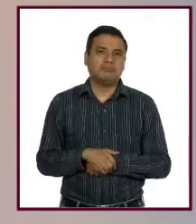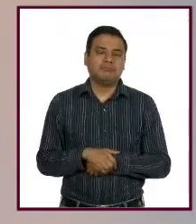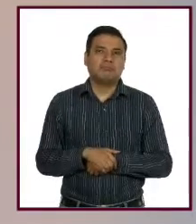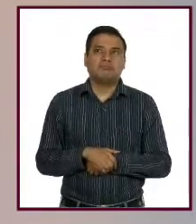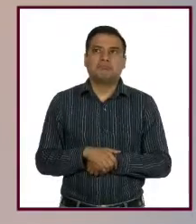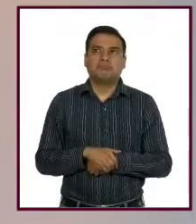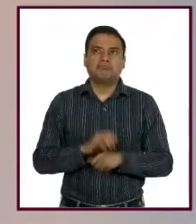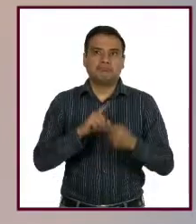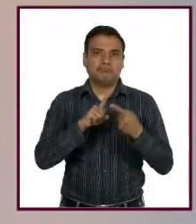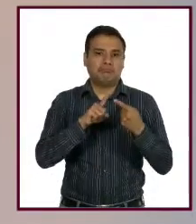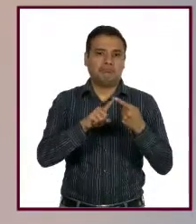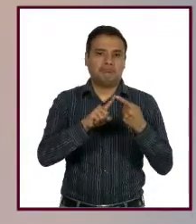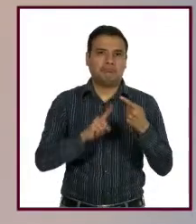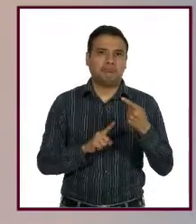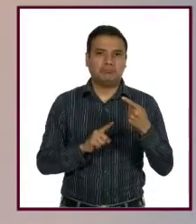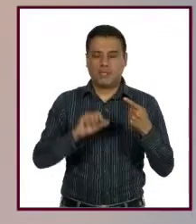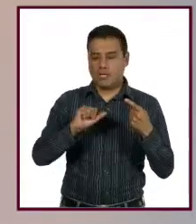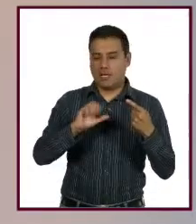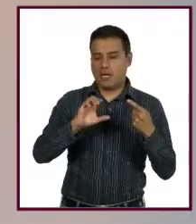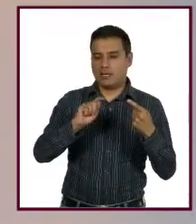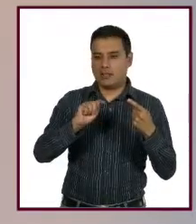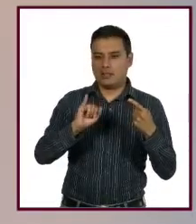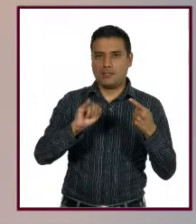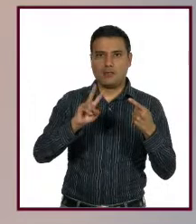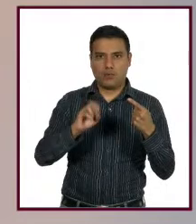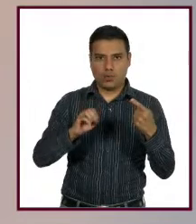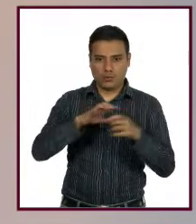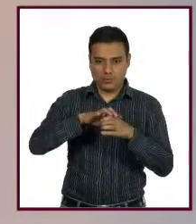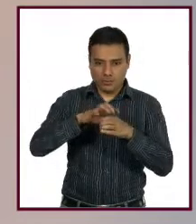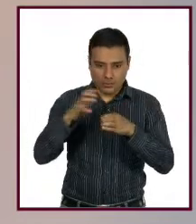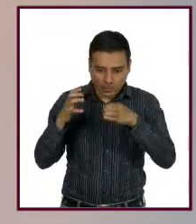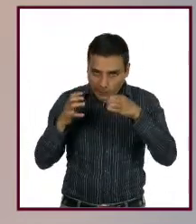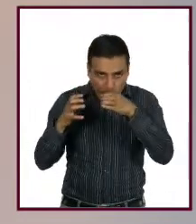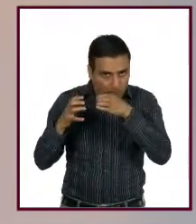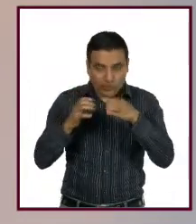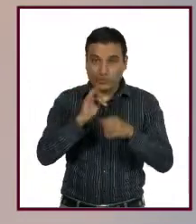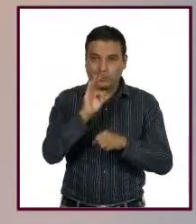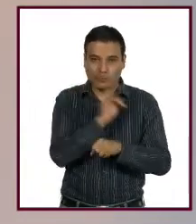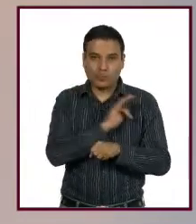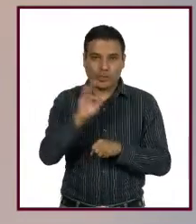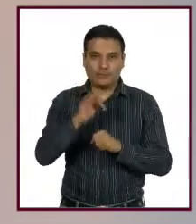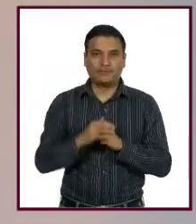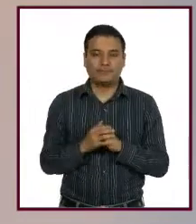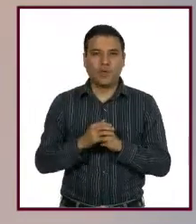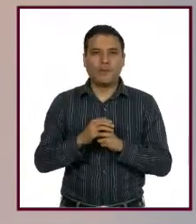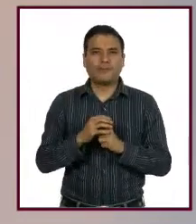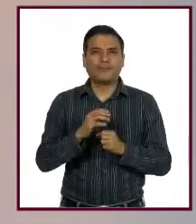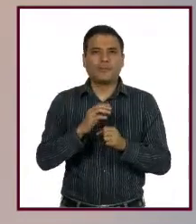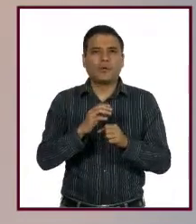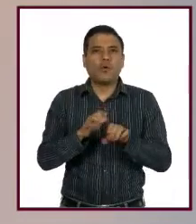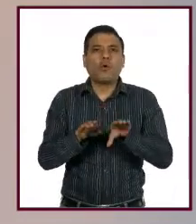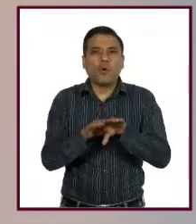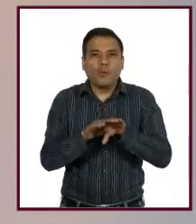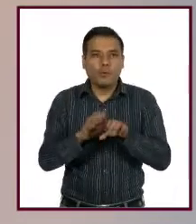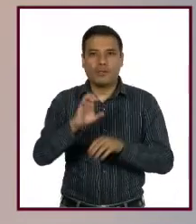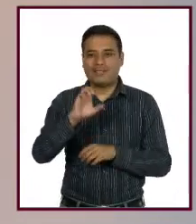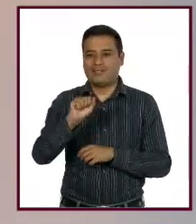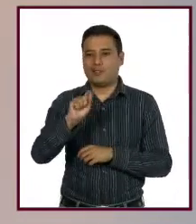el disolvente que llamamos activo, y la principal es a través de estopas,